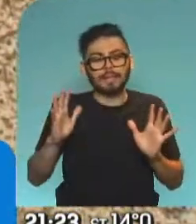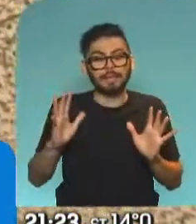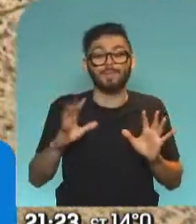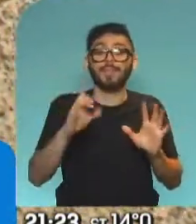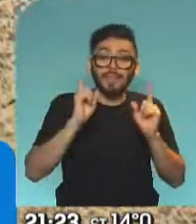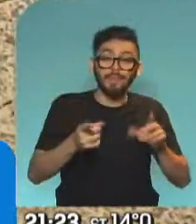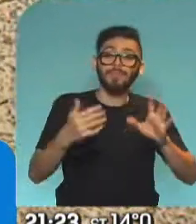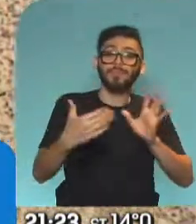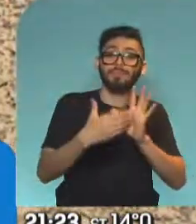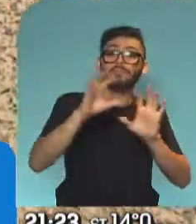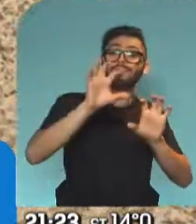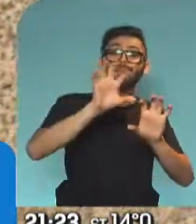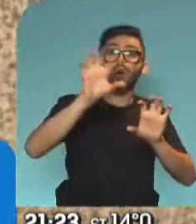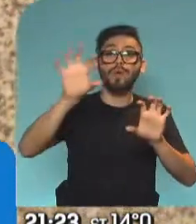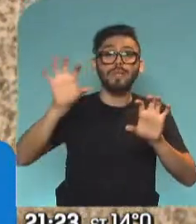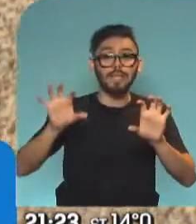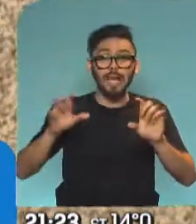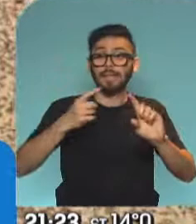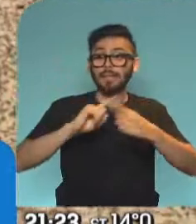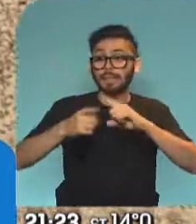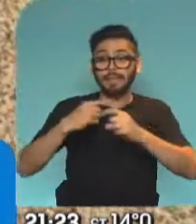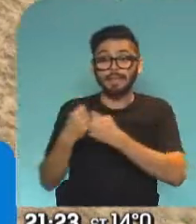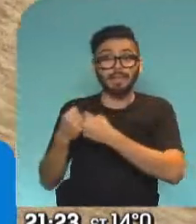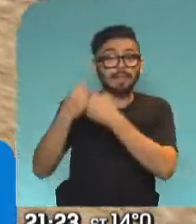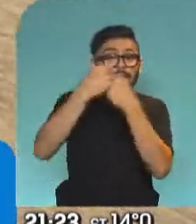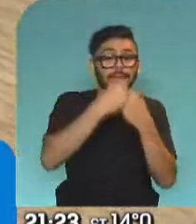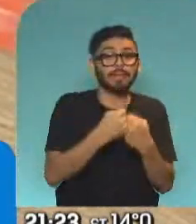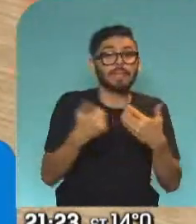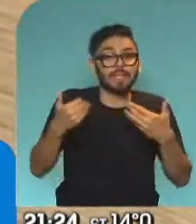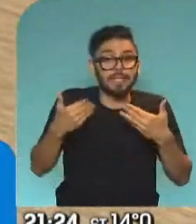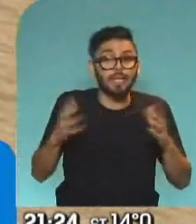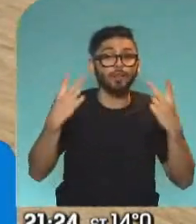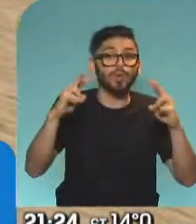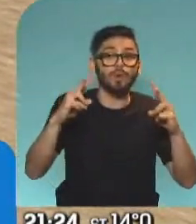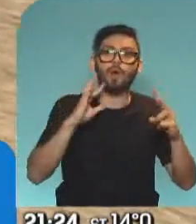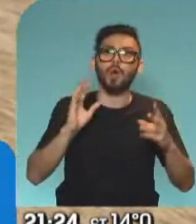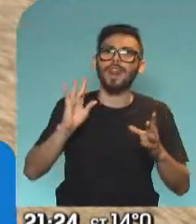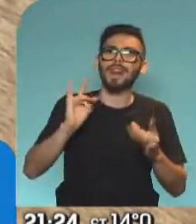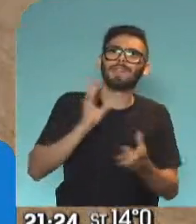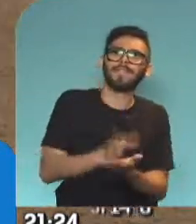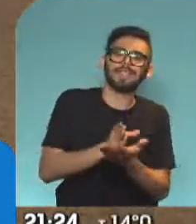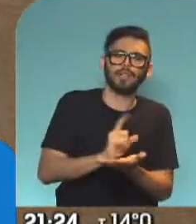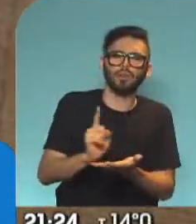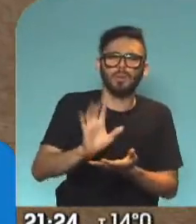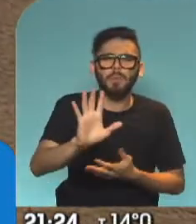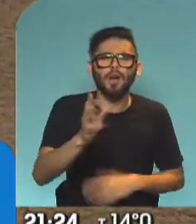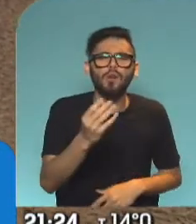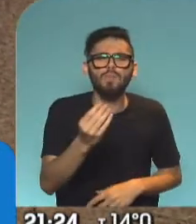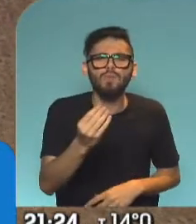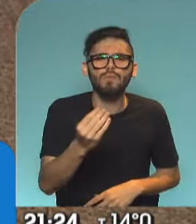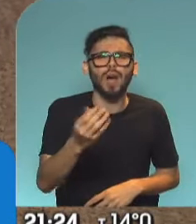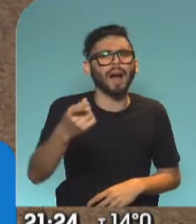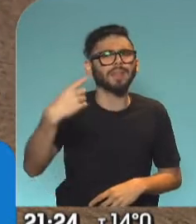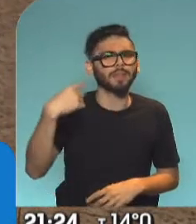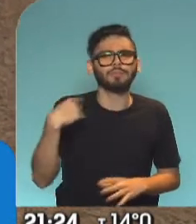de acuerdo para facilitar la actividad turística, no para complicarla. ¿Qué sería eso? Porque supimos en las últimas horas,